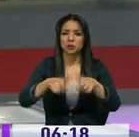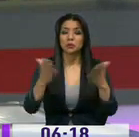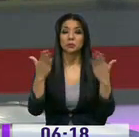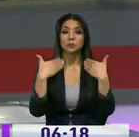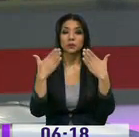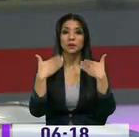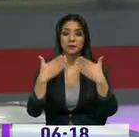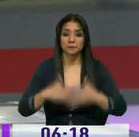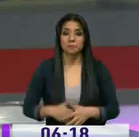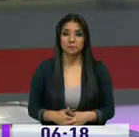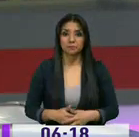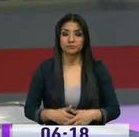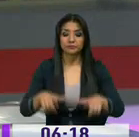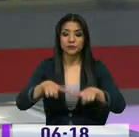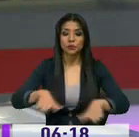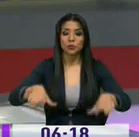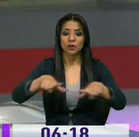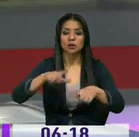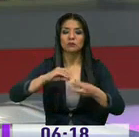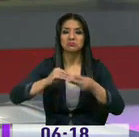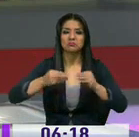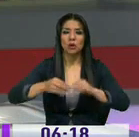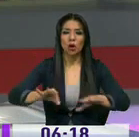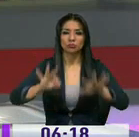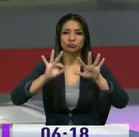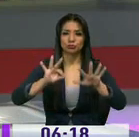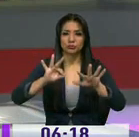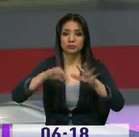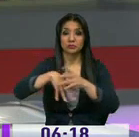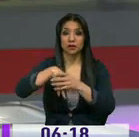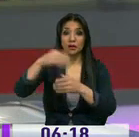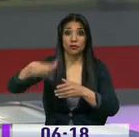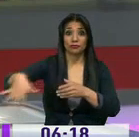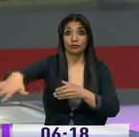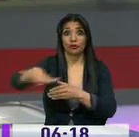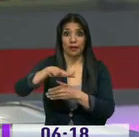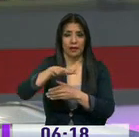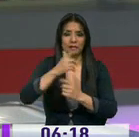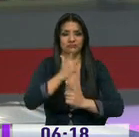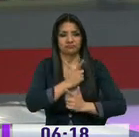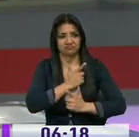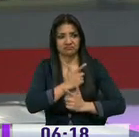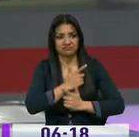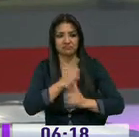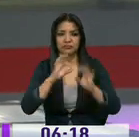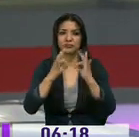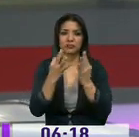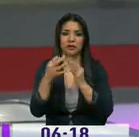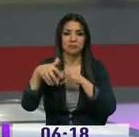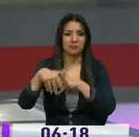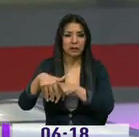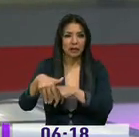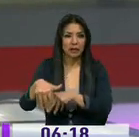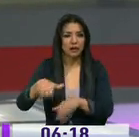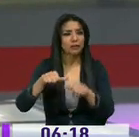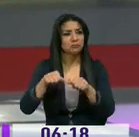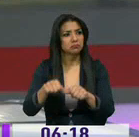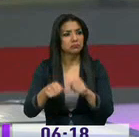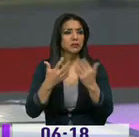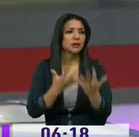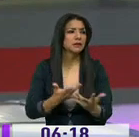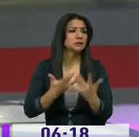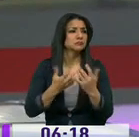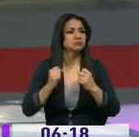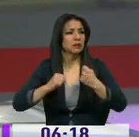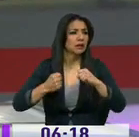Guayaquil. La zona es la 8 en los exteriores militares, de los exteriores familiares, pues de los PPL, permanecían, claro,